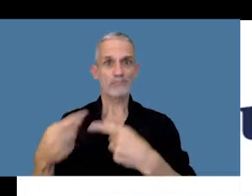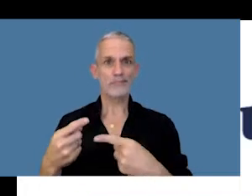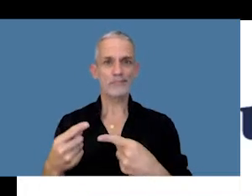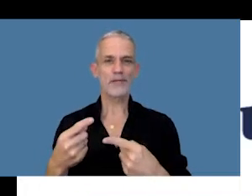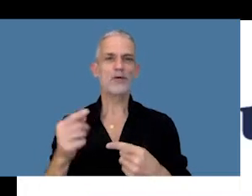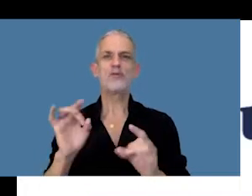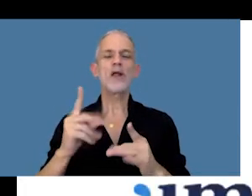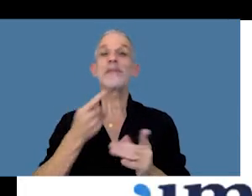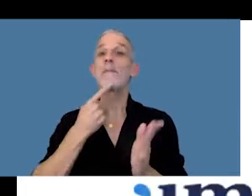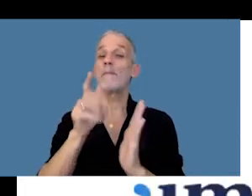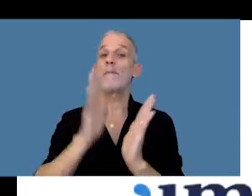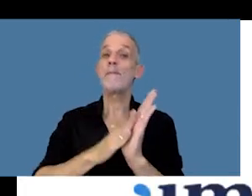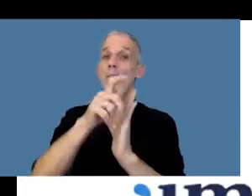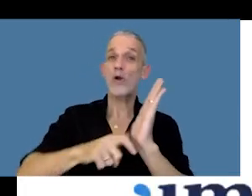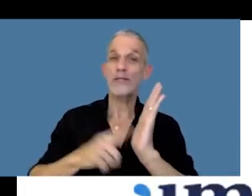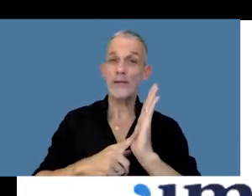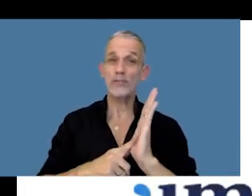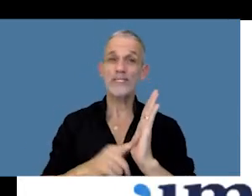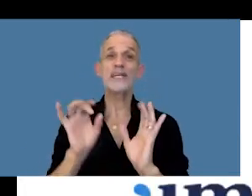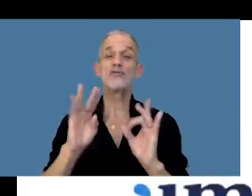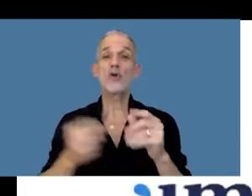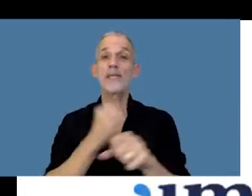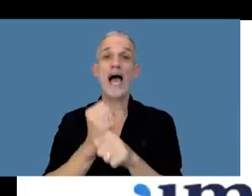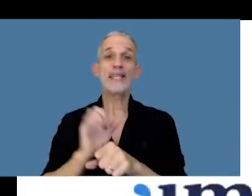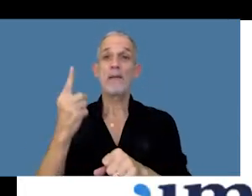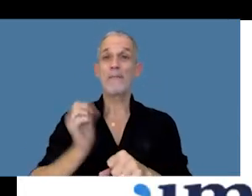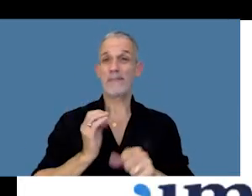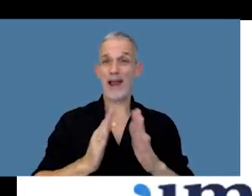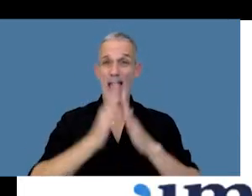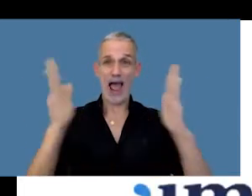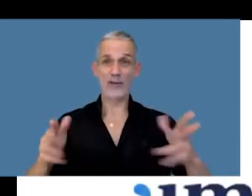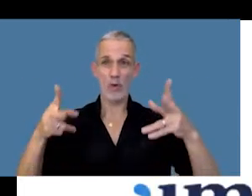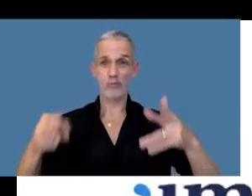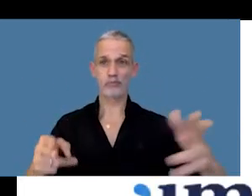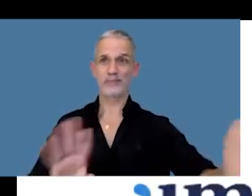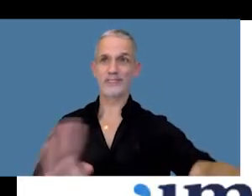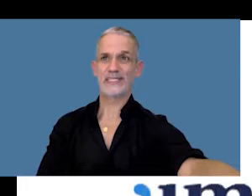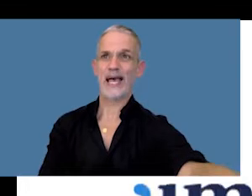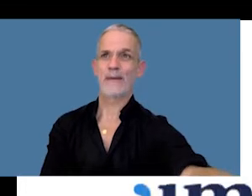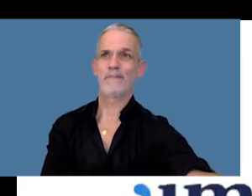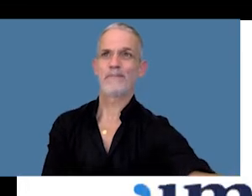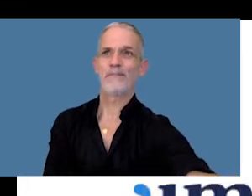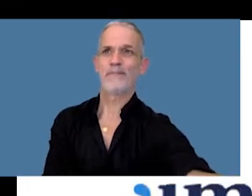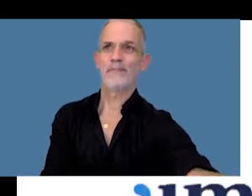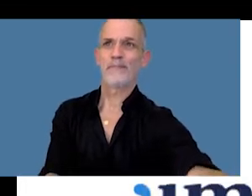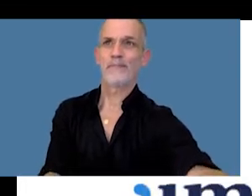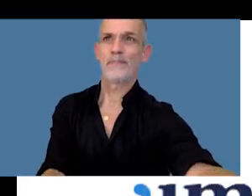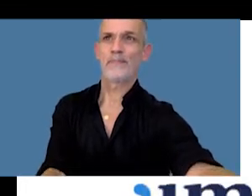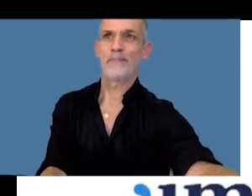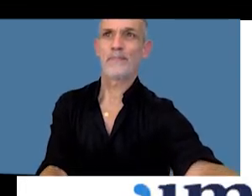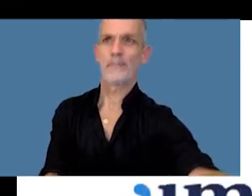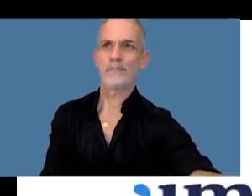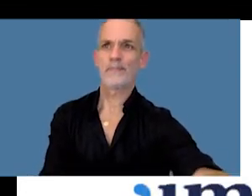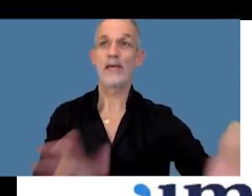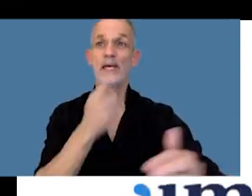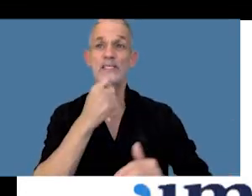como monotributistas únicamente hasta el primer año de este fallecimiento.